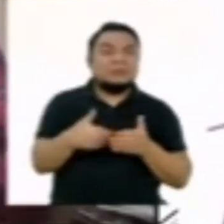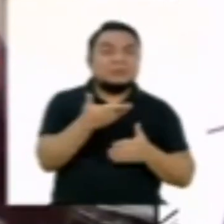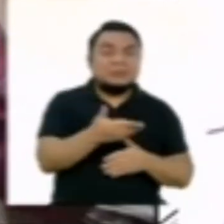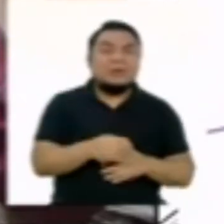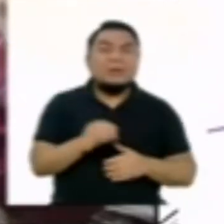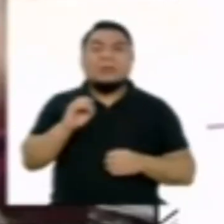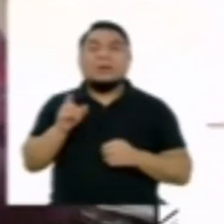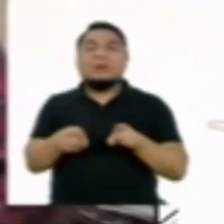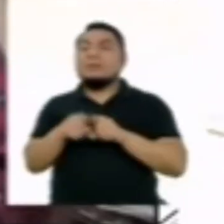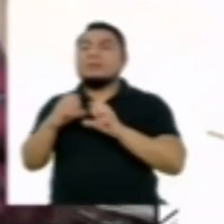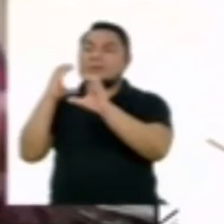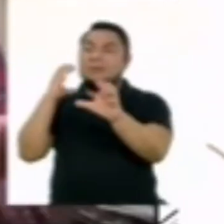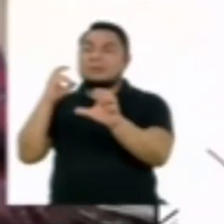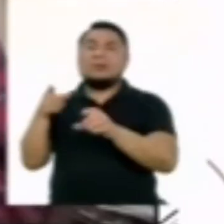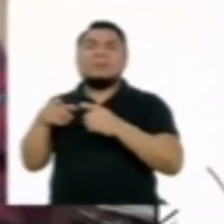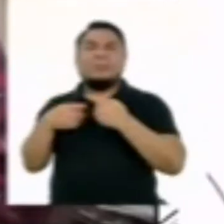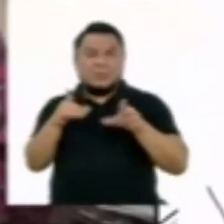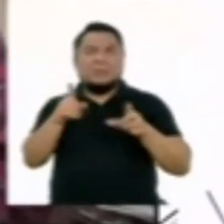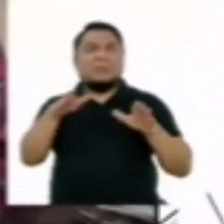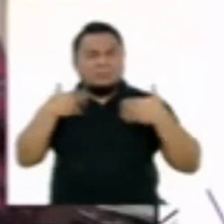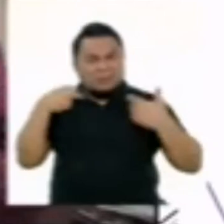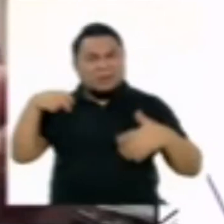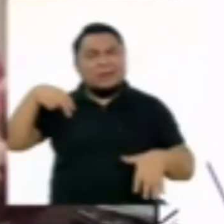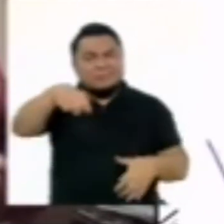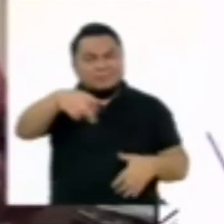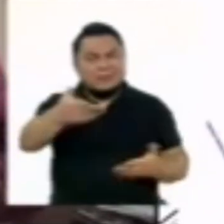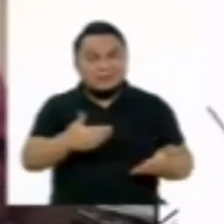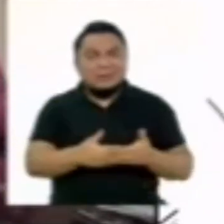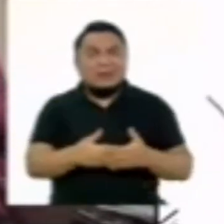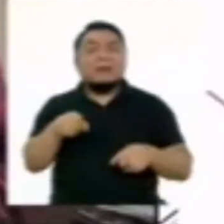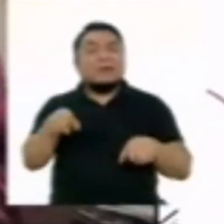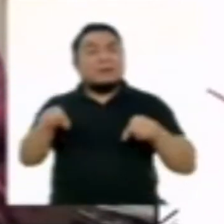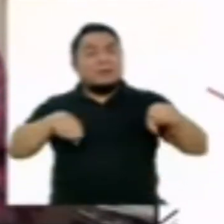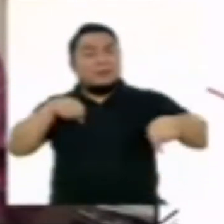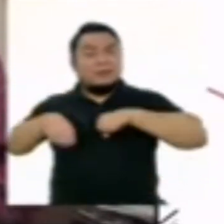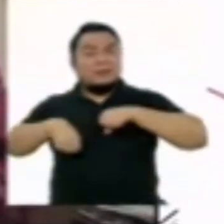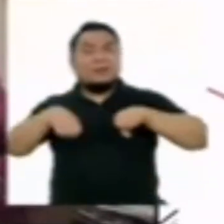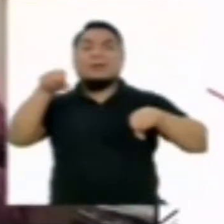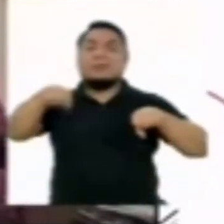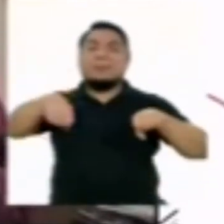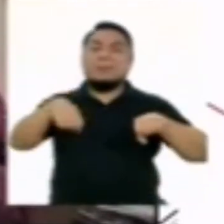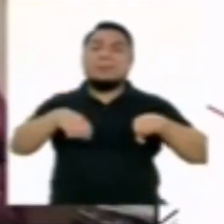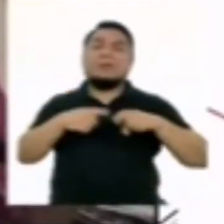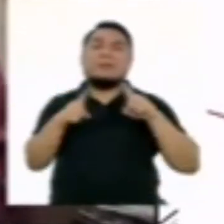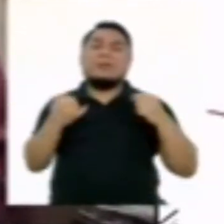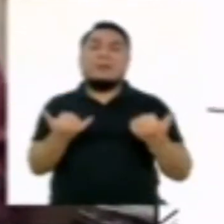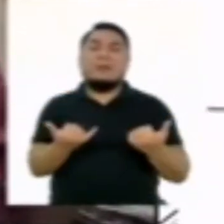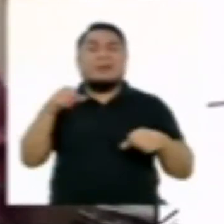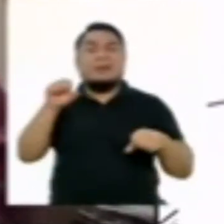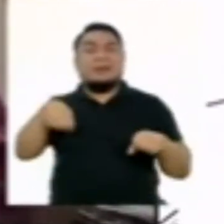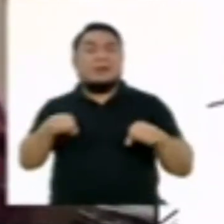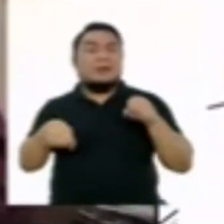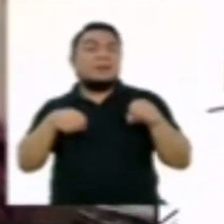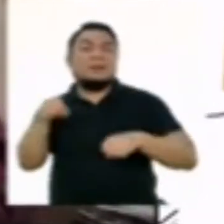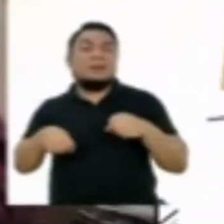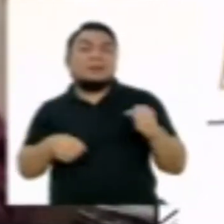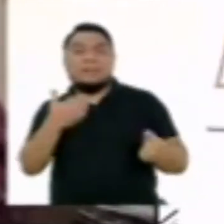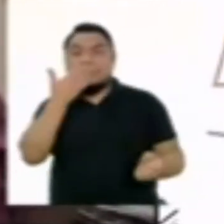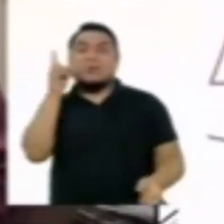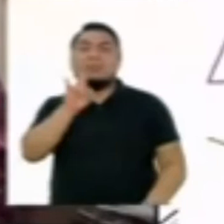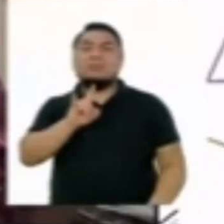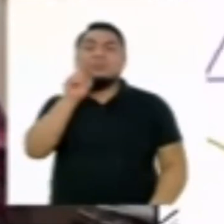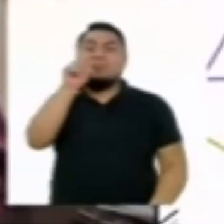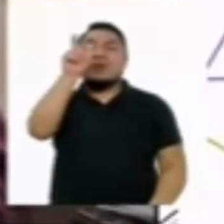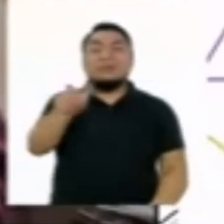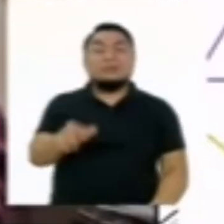veces queremos tomar un bus cuando podríamos caminar. También está la bicicleta, la moto, pero por ejemplo en una moto o en una bicicleta solamente